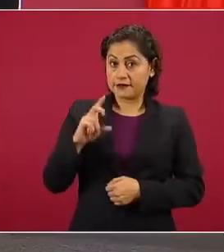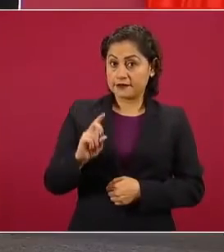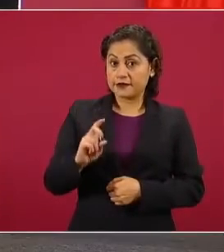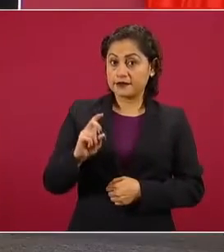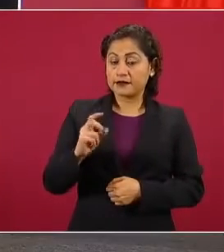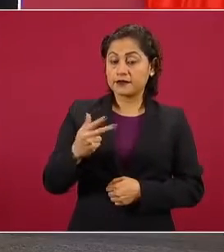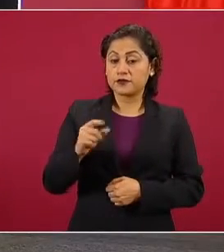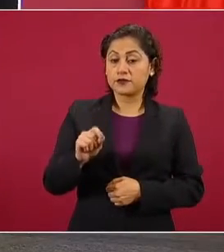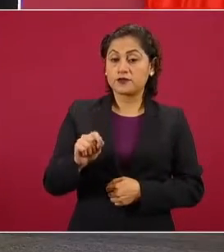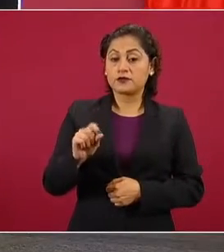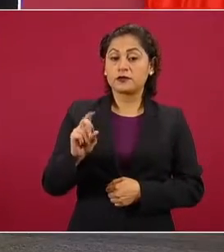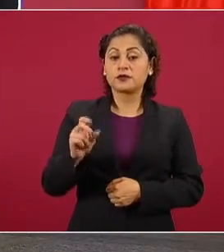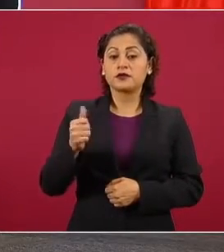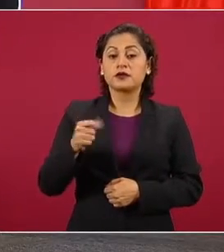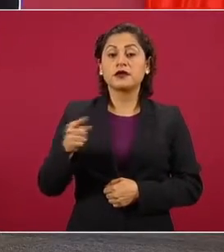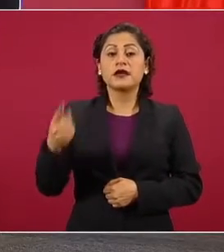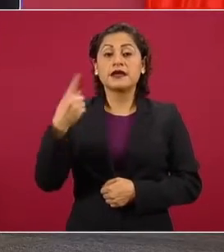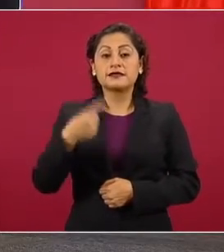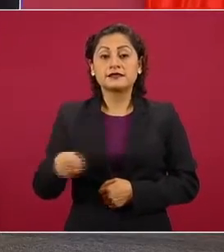88.36 a